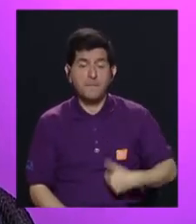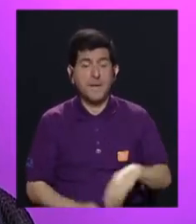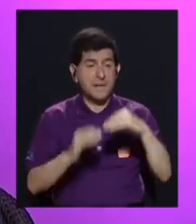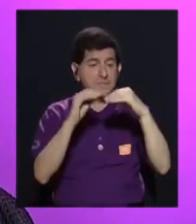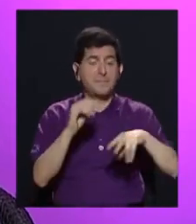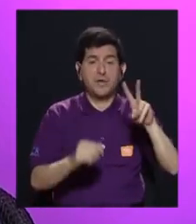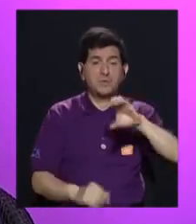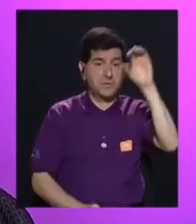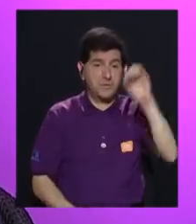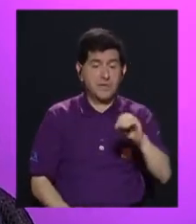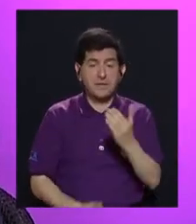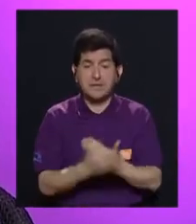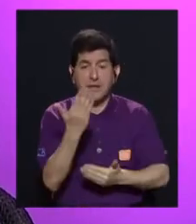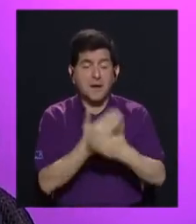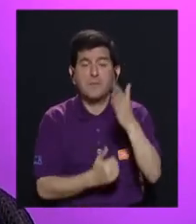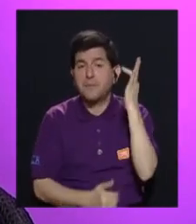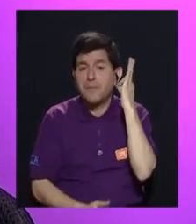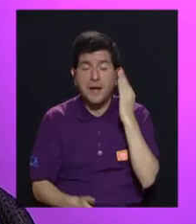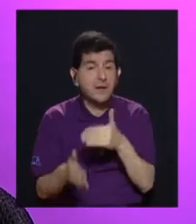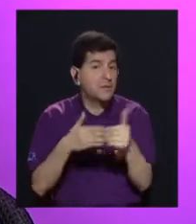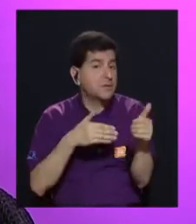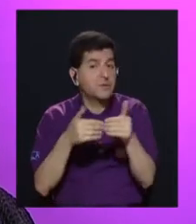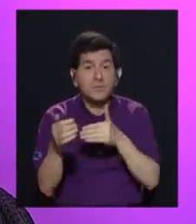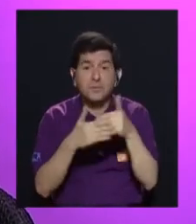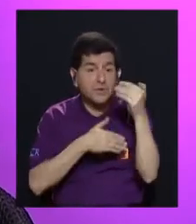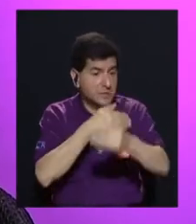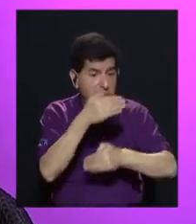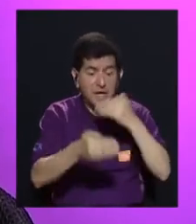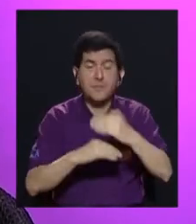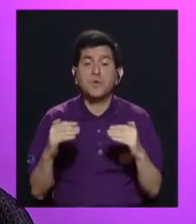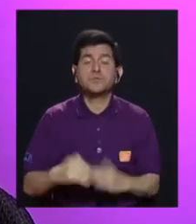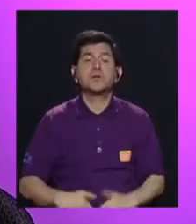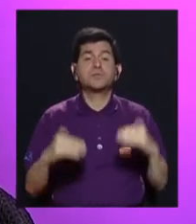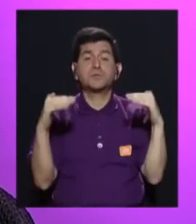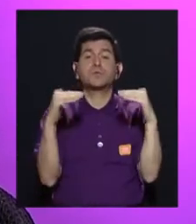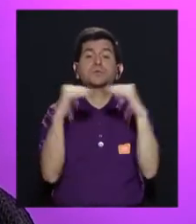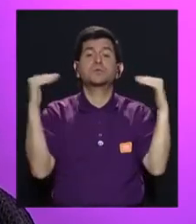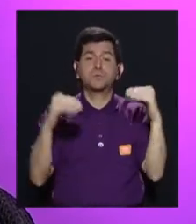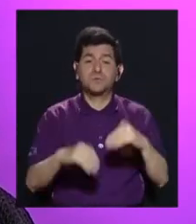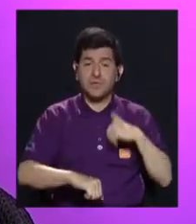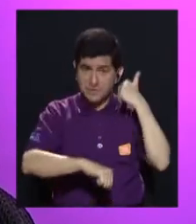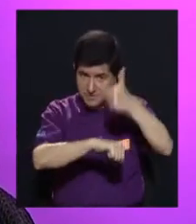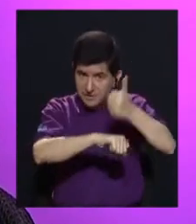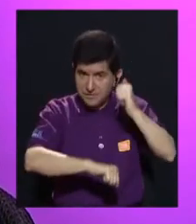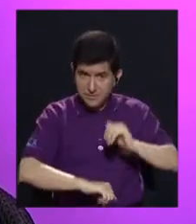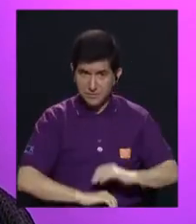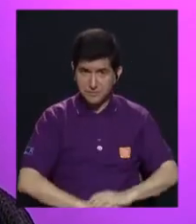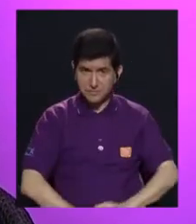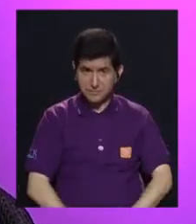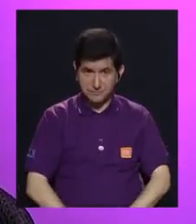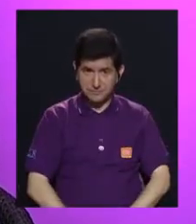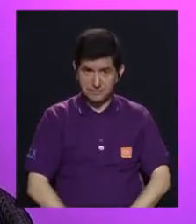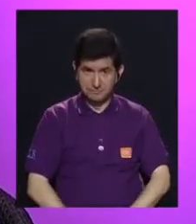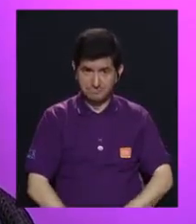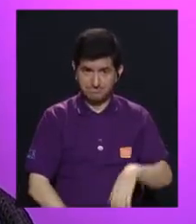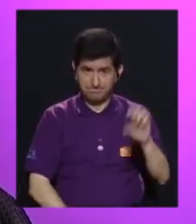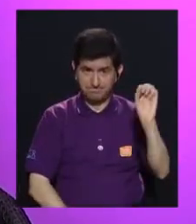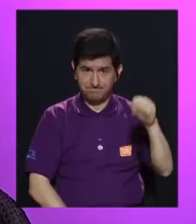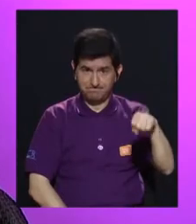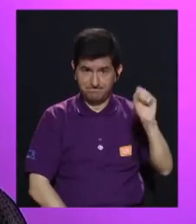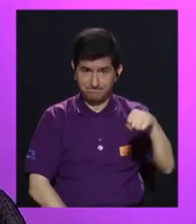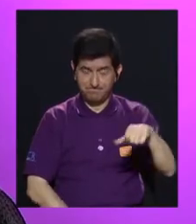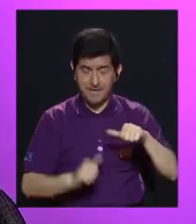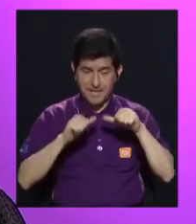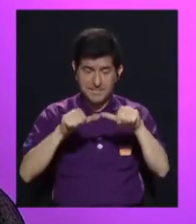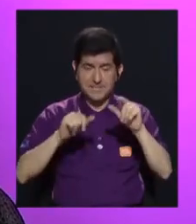20% están en manos de mujeres aún con procesos de paridad instaurados no entonces si sigue